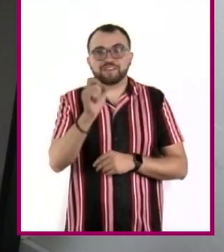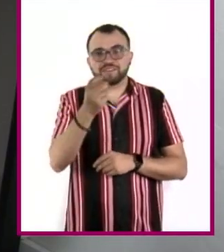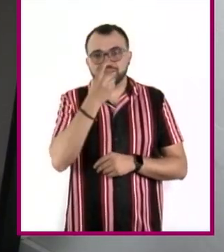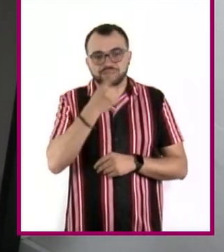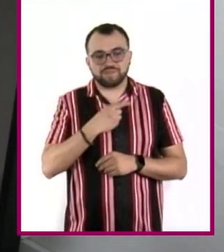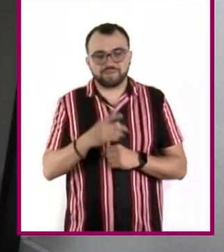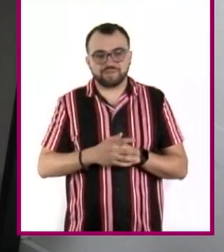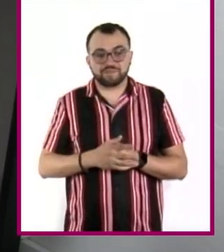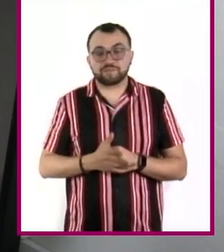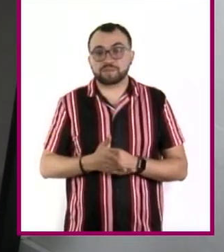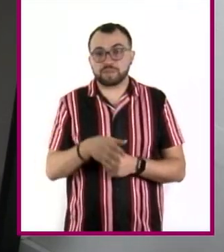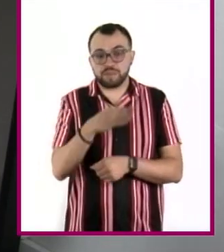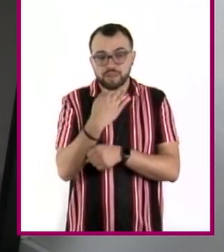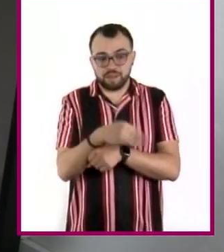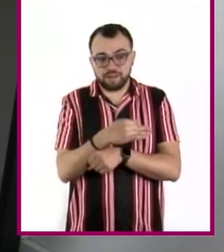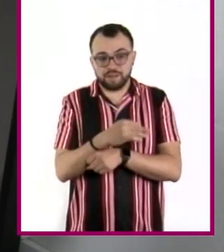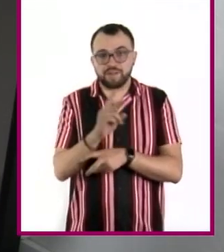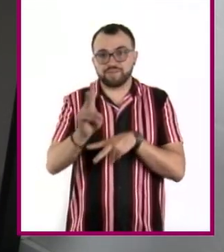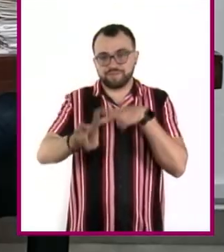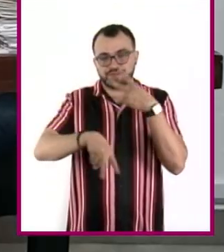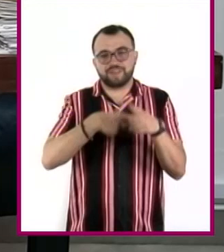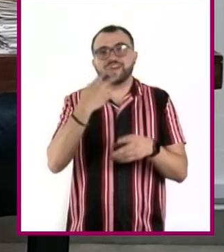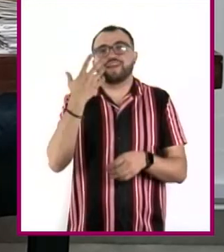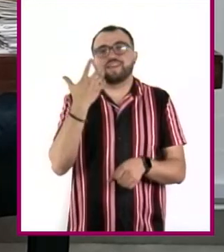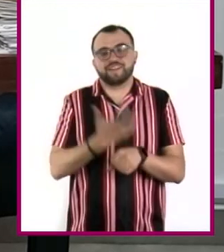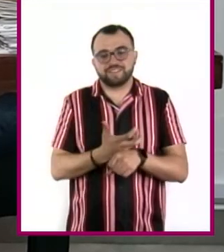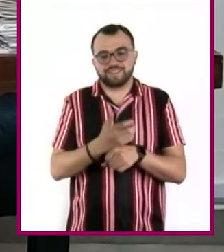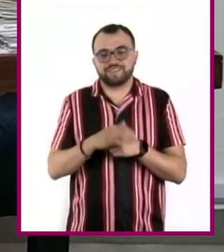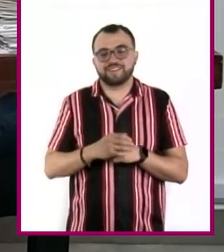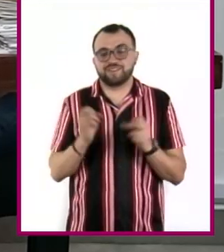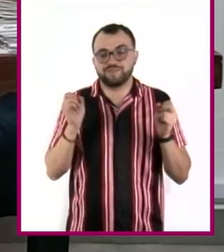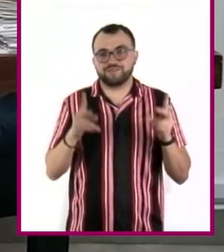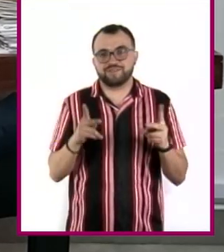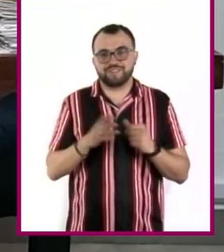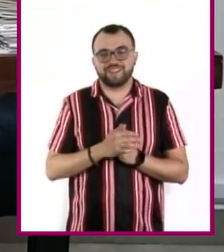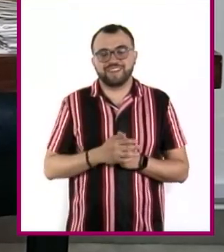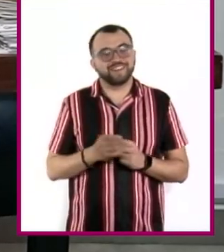bien. Mientras tanto, vayamos a descansar. Vale, nos